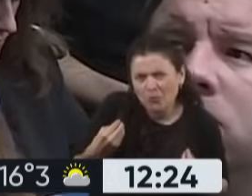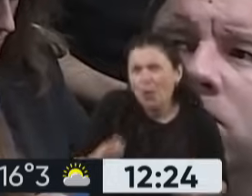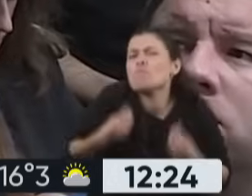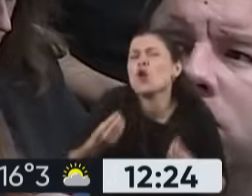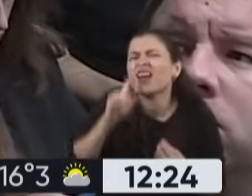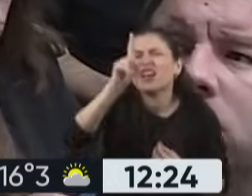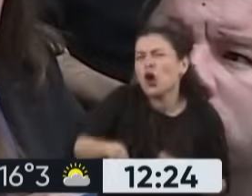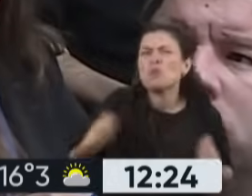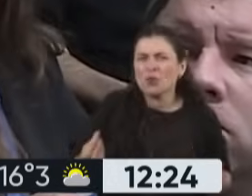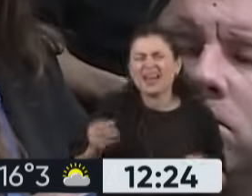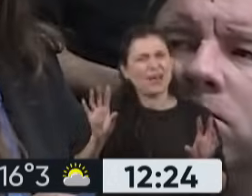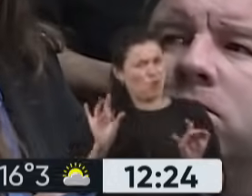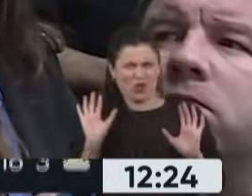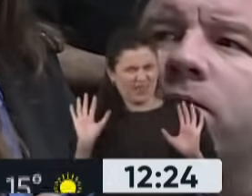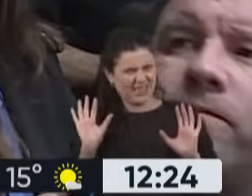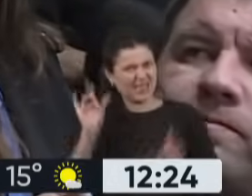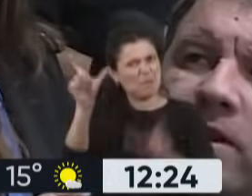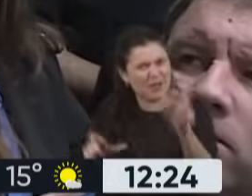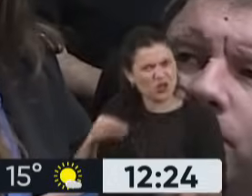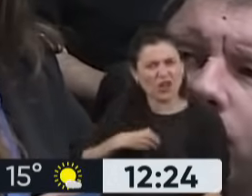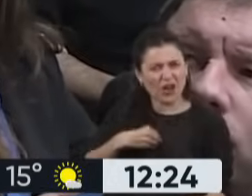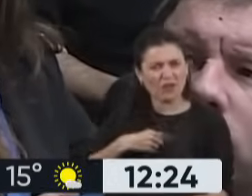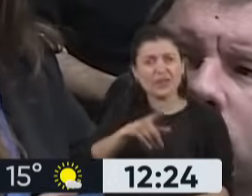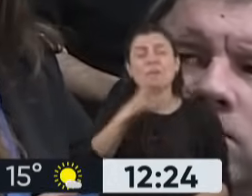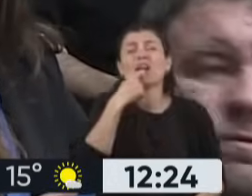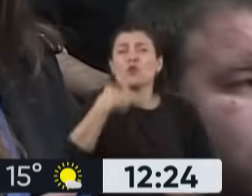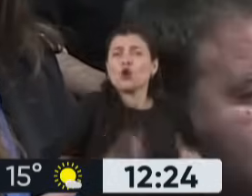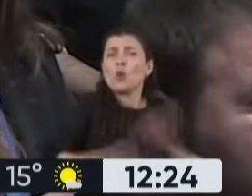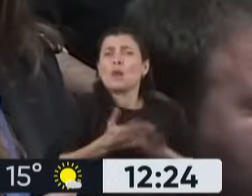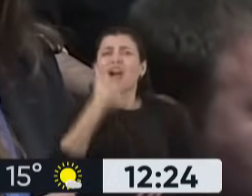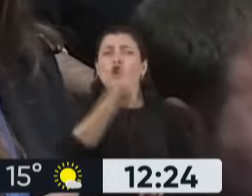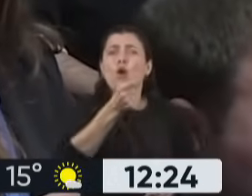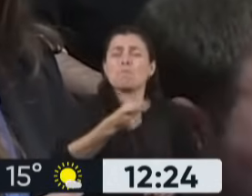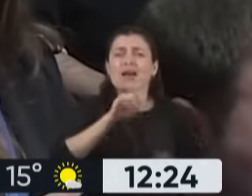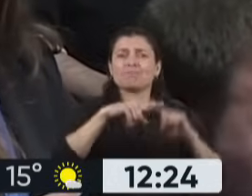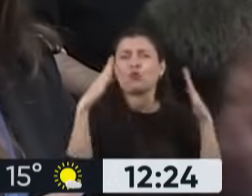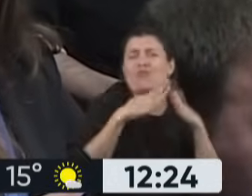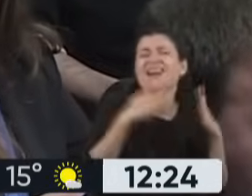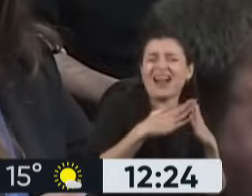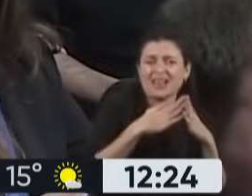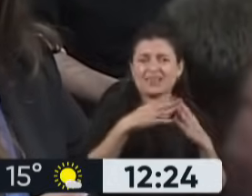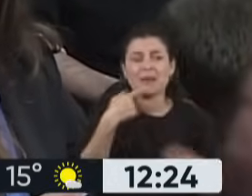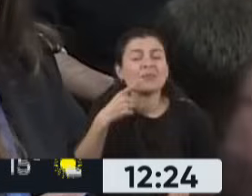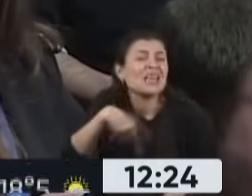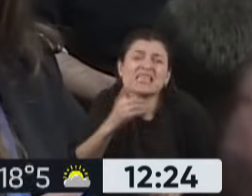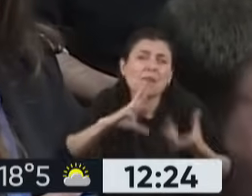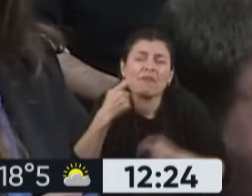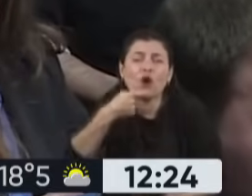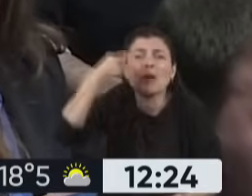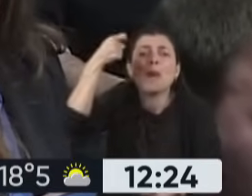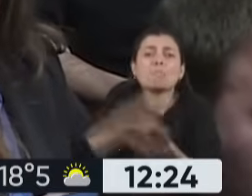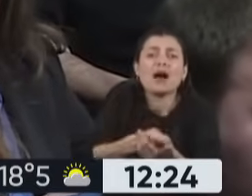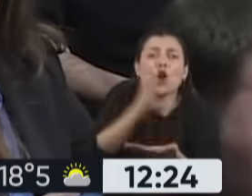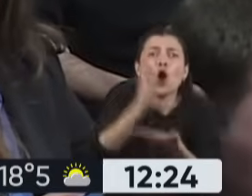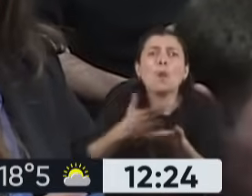que es me quiero comprar un departamento, pago una parte A y una parte B. Esto sucede cotidianamente, tema de discusión